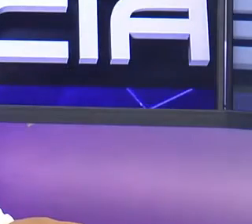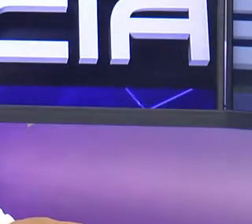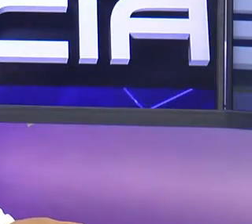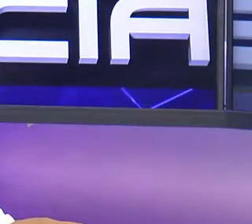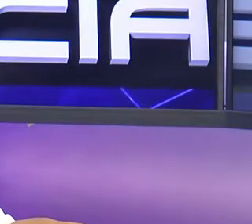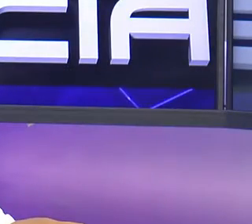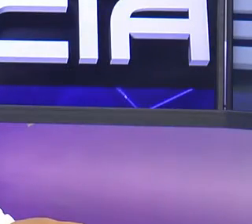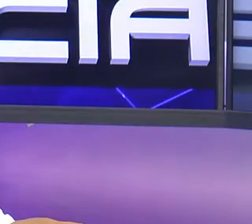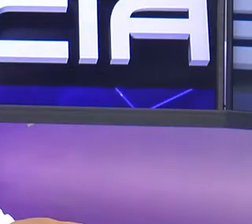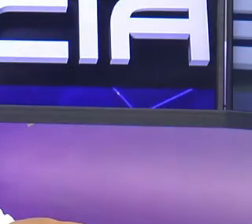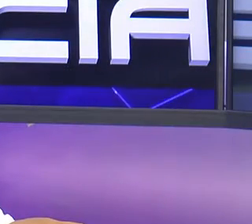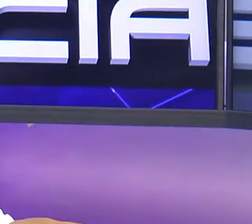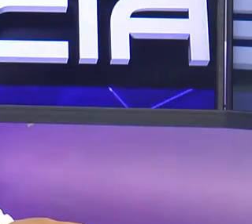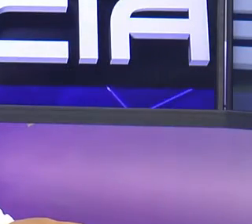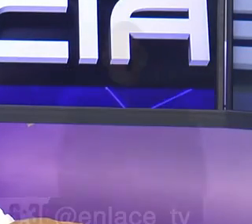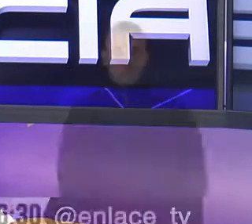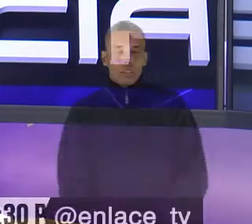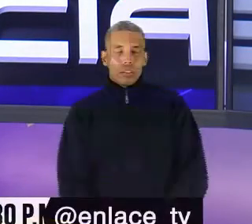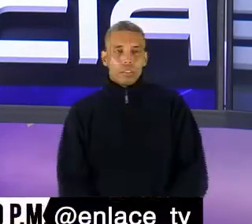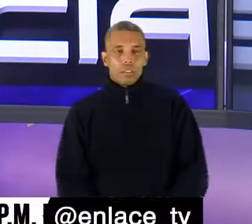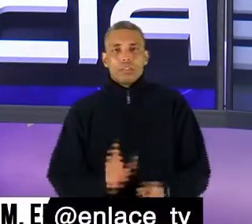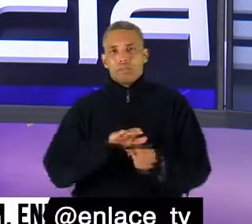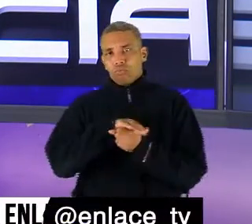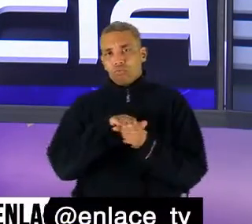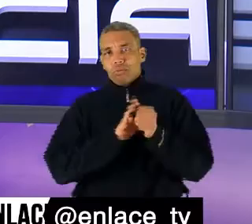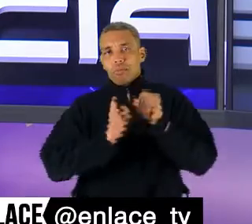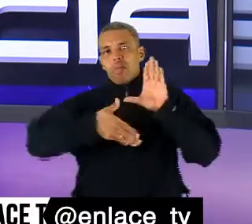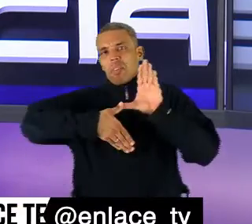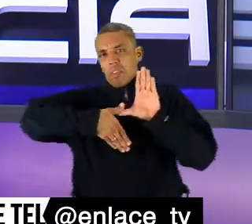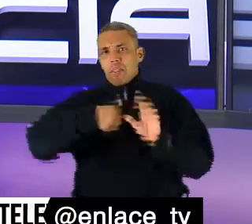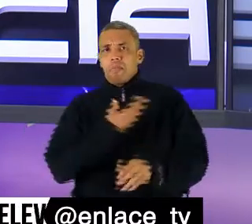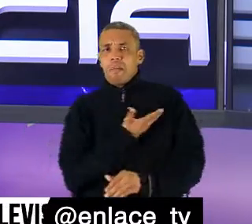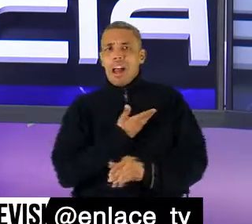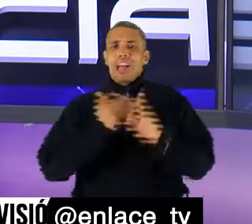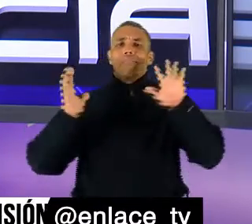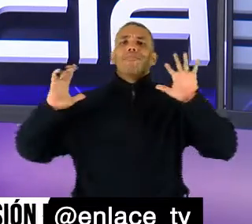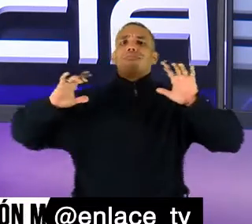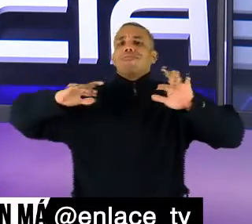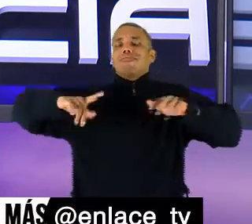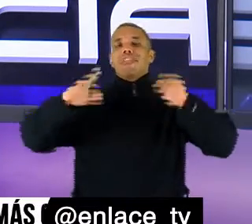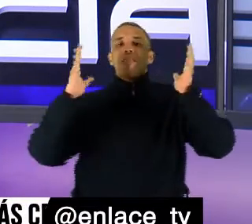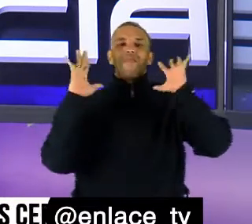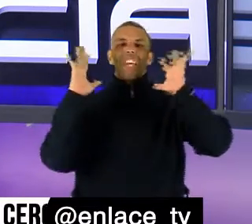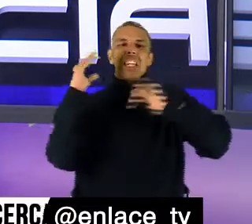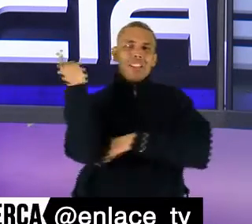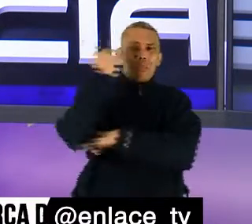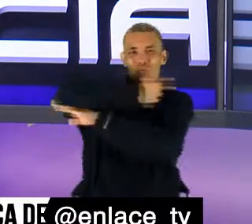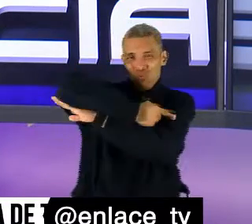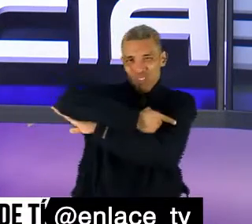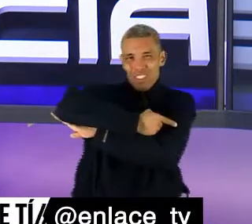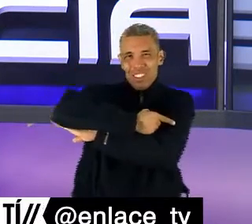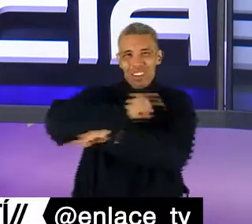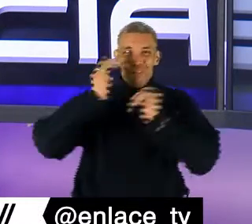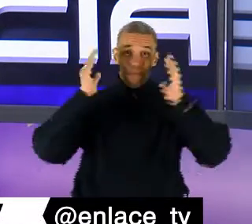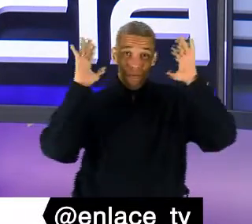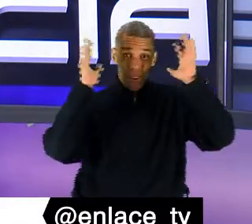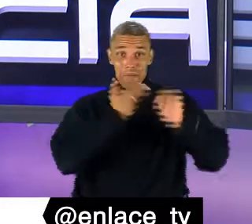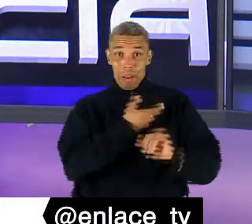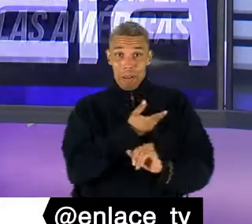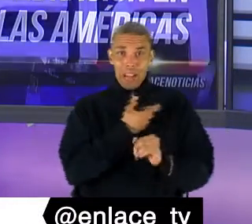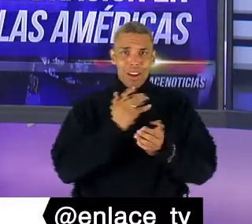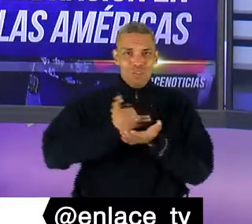Las madres del barrio Las Américas en la comuna 5 de la ciudad celebraron su día. La nueva Junta de Acción Comunal les rindió un